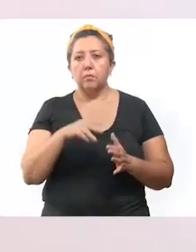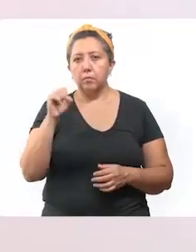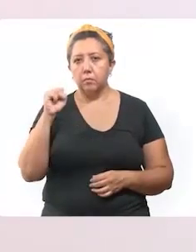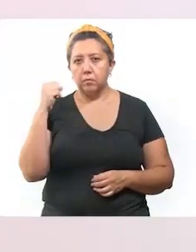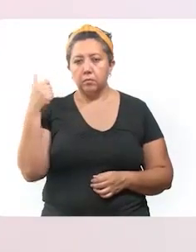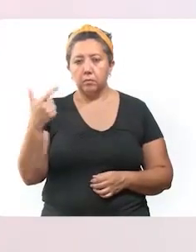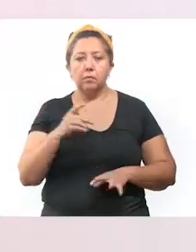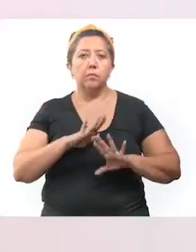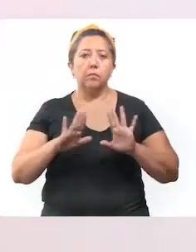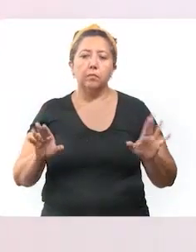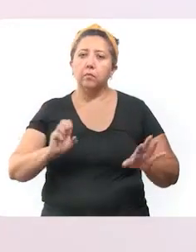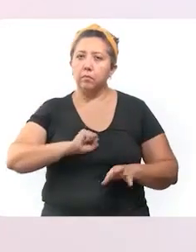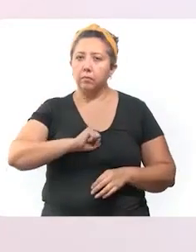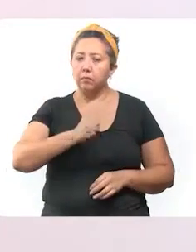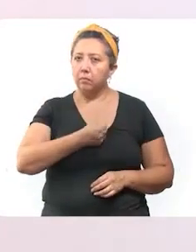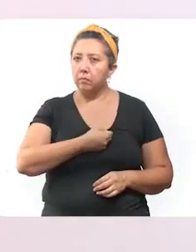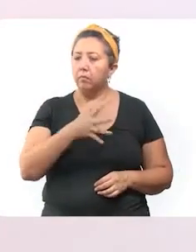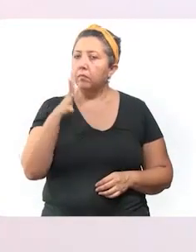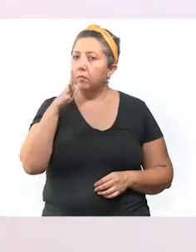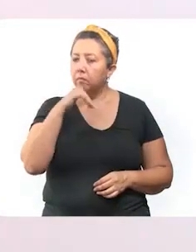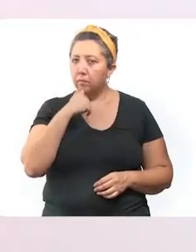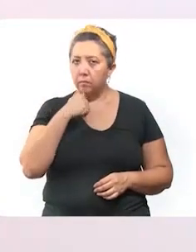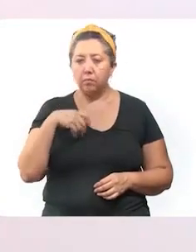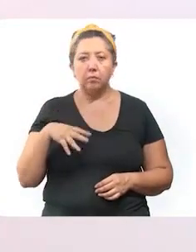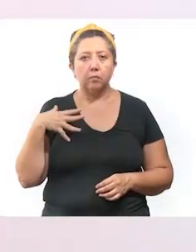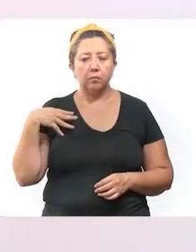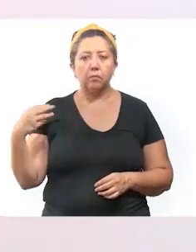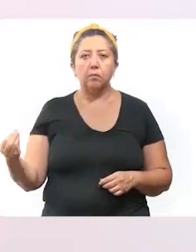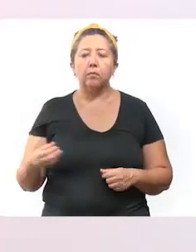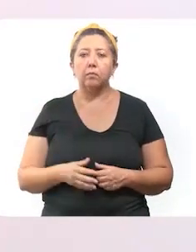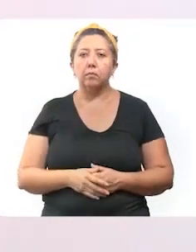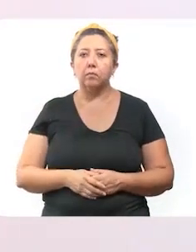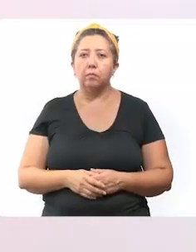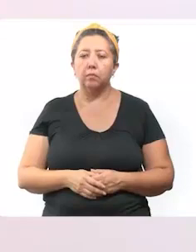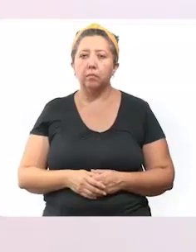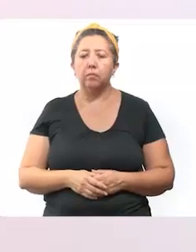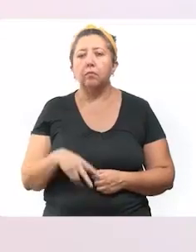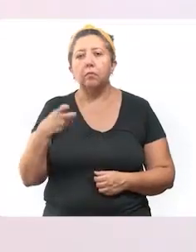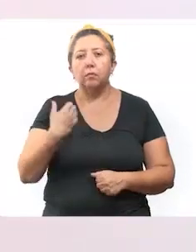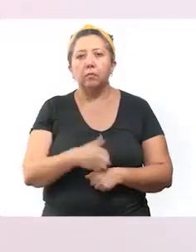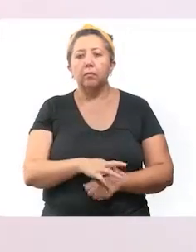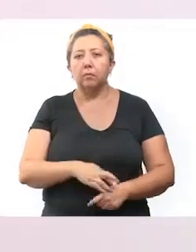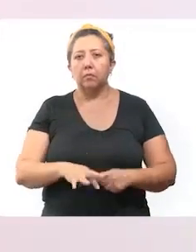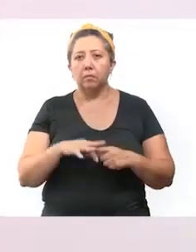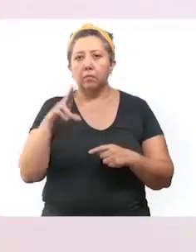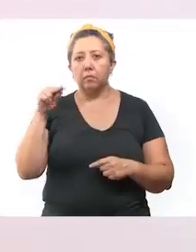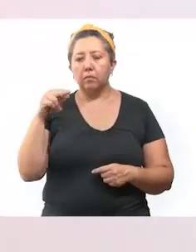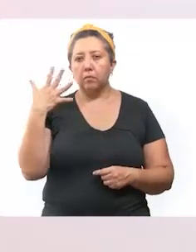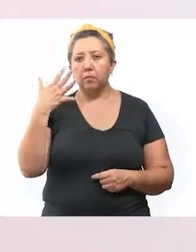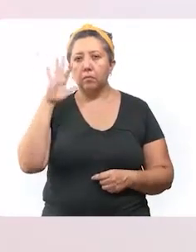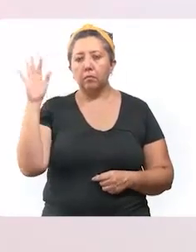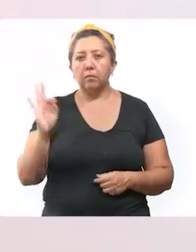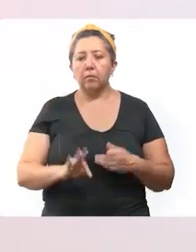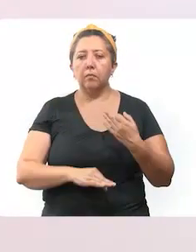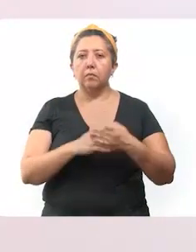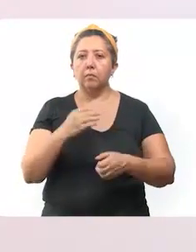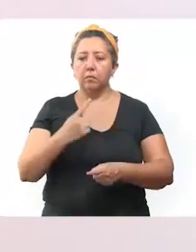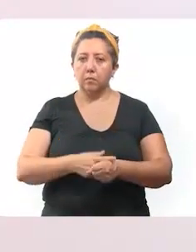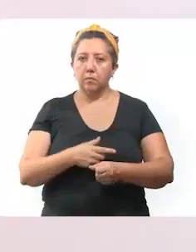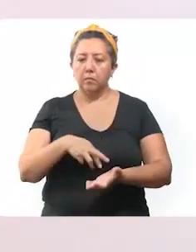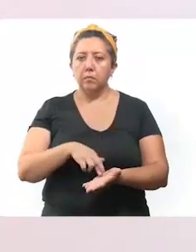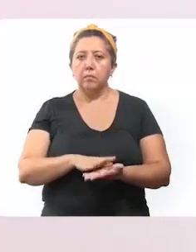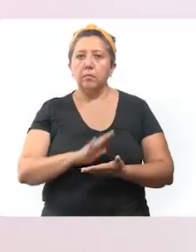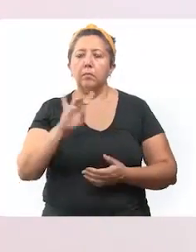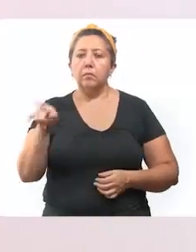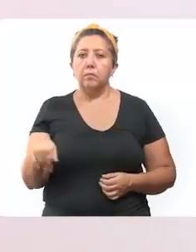46.067 pacientes ya se recuperaron, no presentan síntomas ni pueden contagiar. Esta cifra representa el 85% del total de